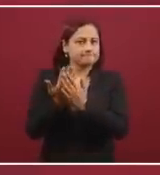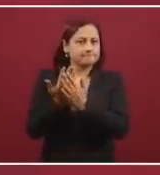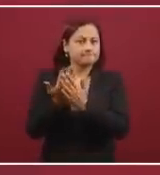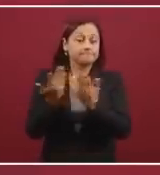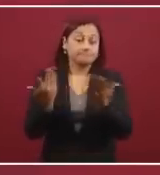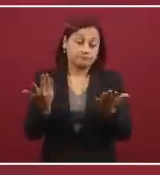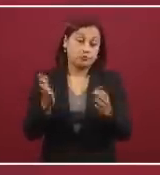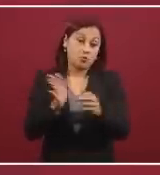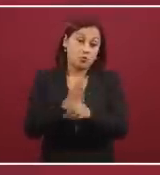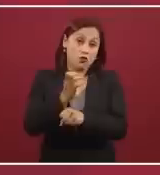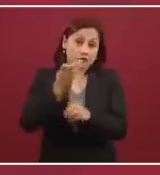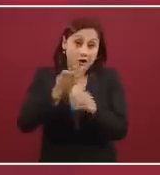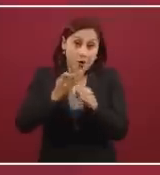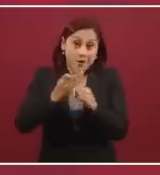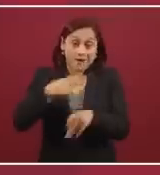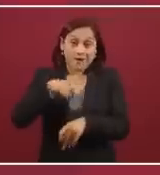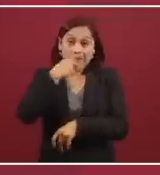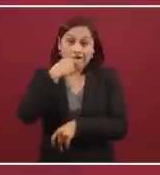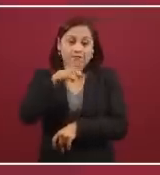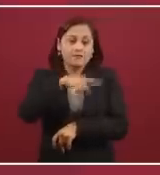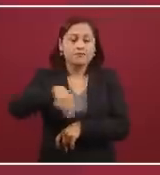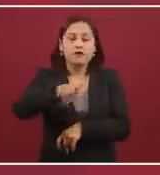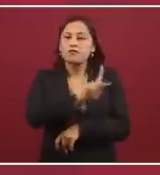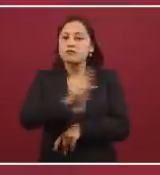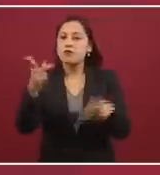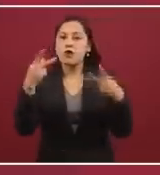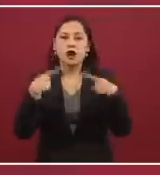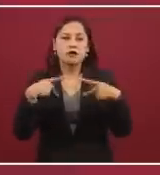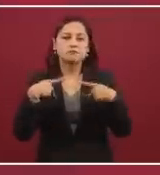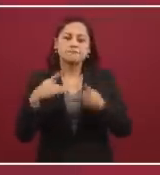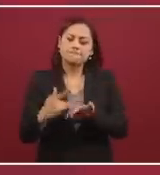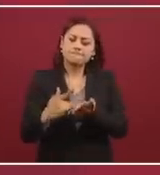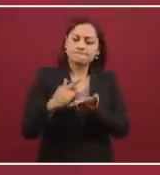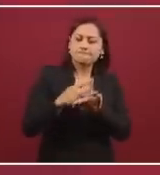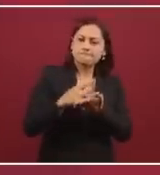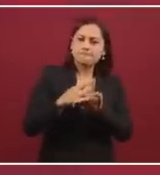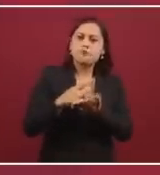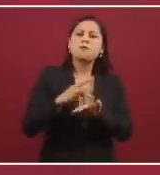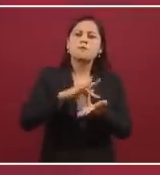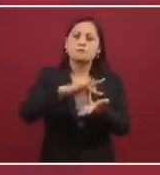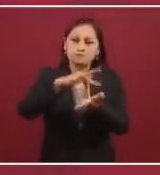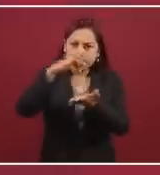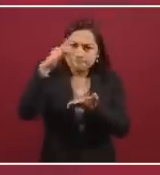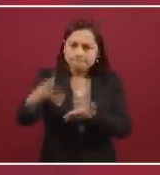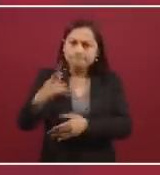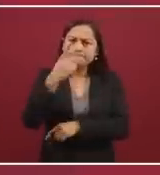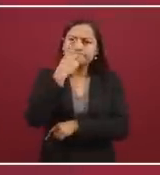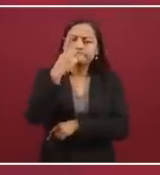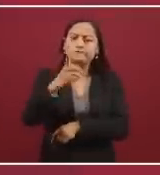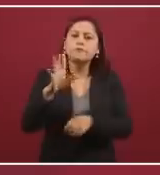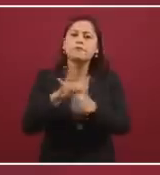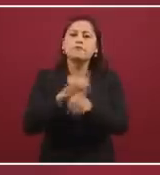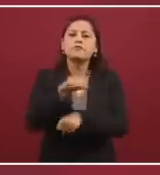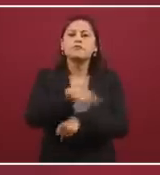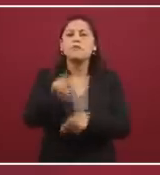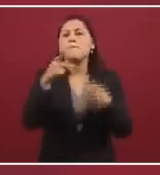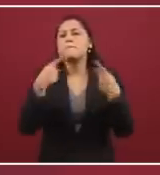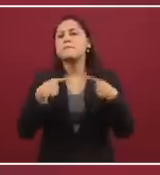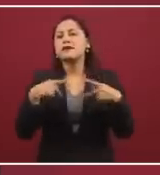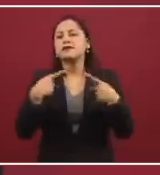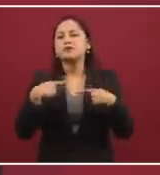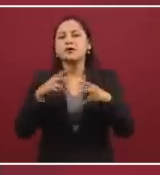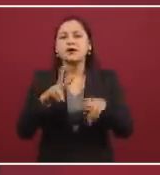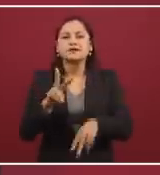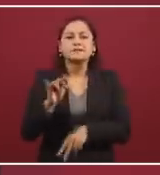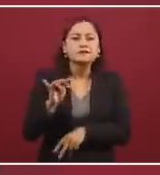a la gente por su apoyo por su respaldo por actuar de manera consciente ya